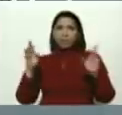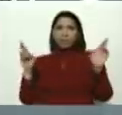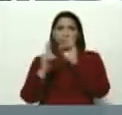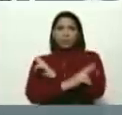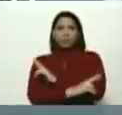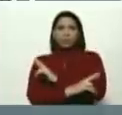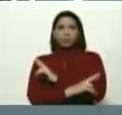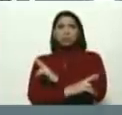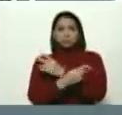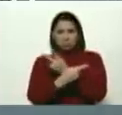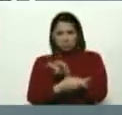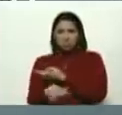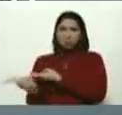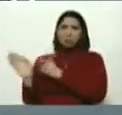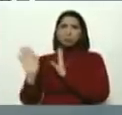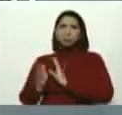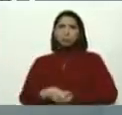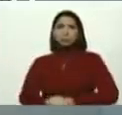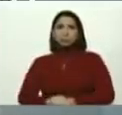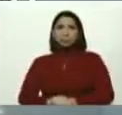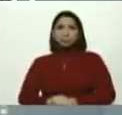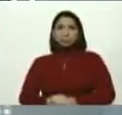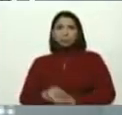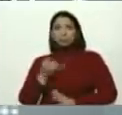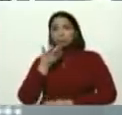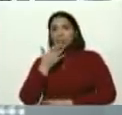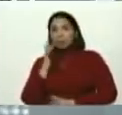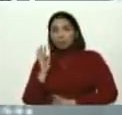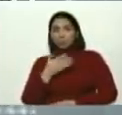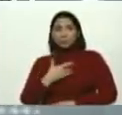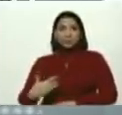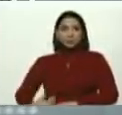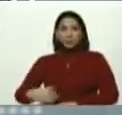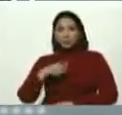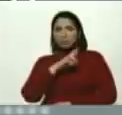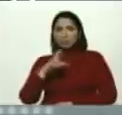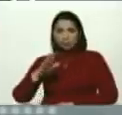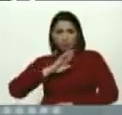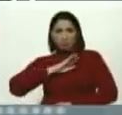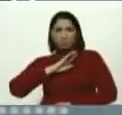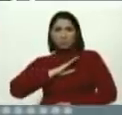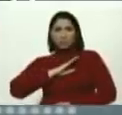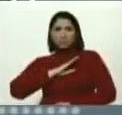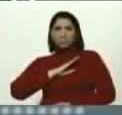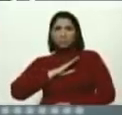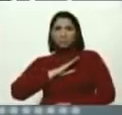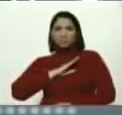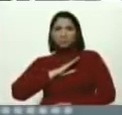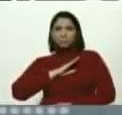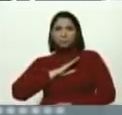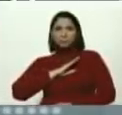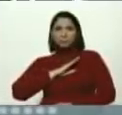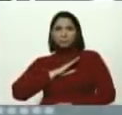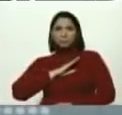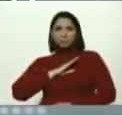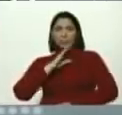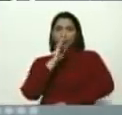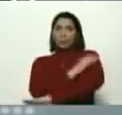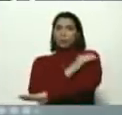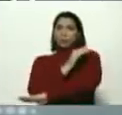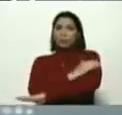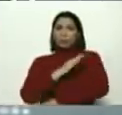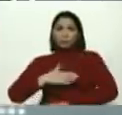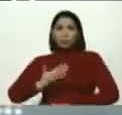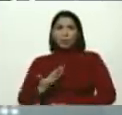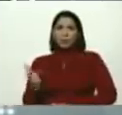revocatorio, bienvenido. Por ejemplo, al presidente de la República, a mí me corresponde. La oposición puede recoger